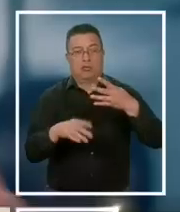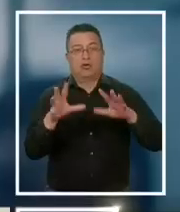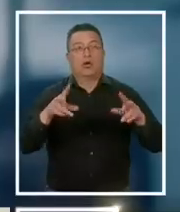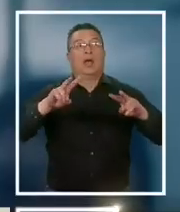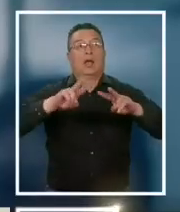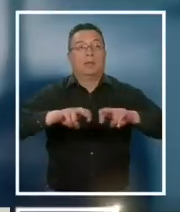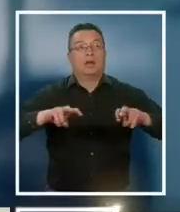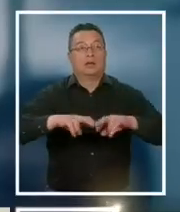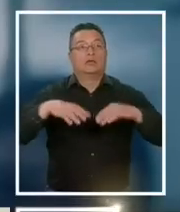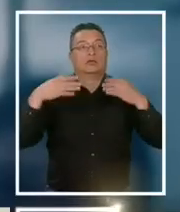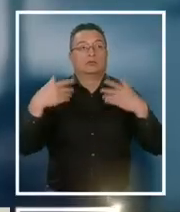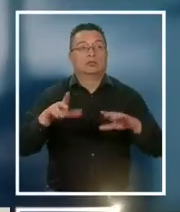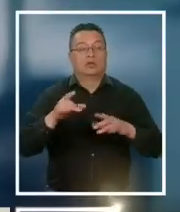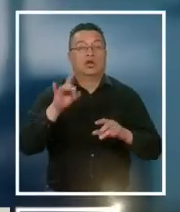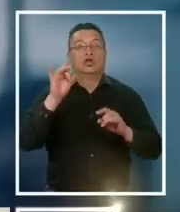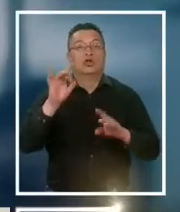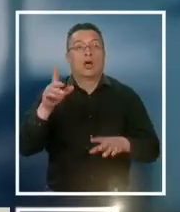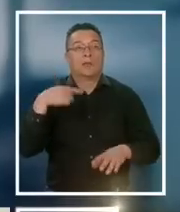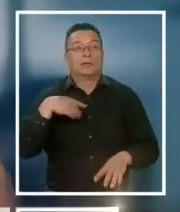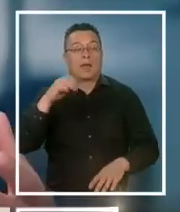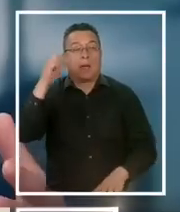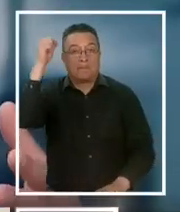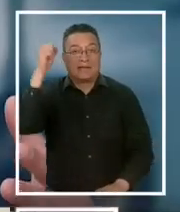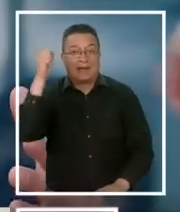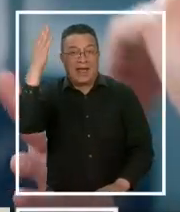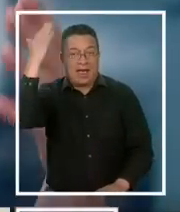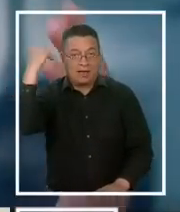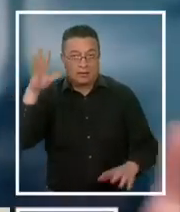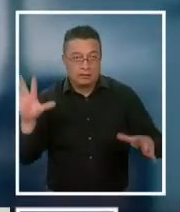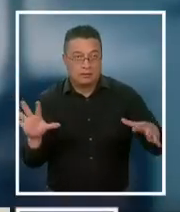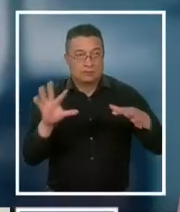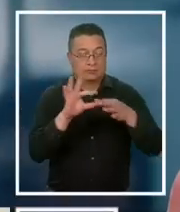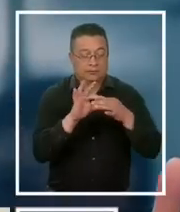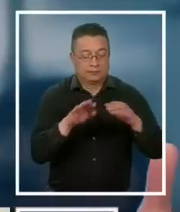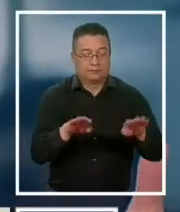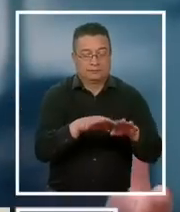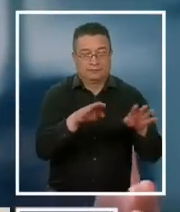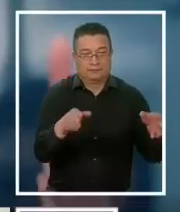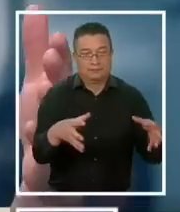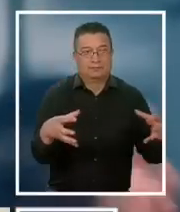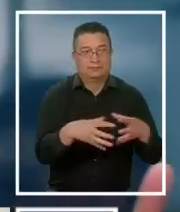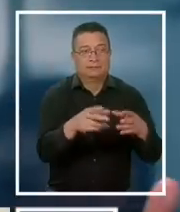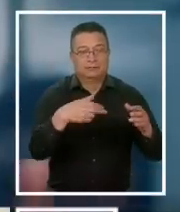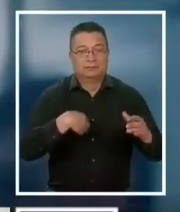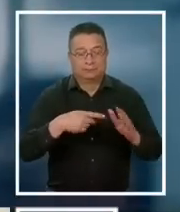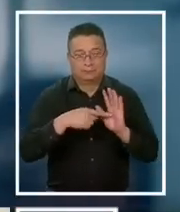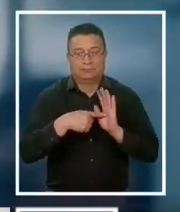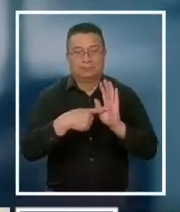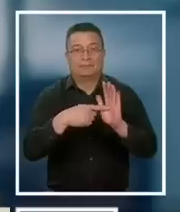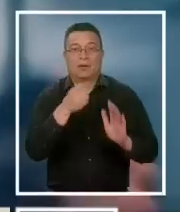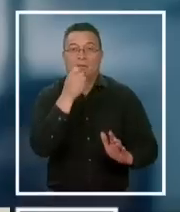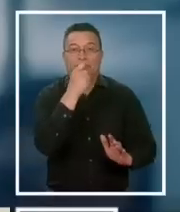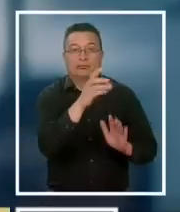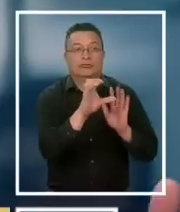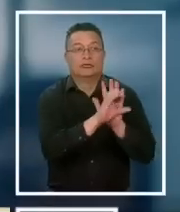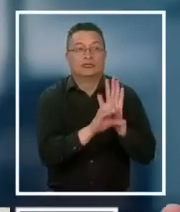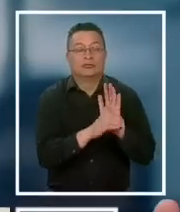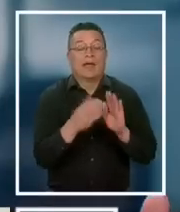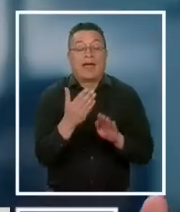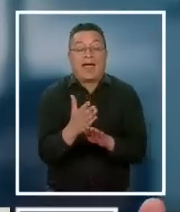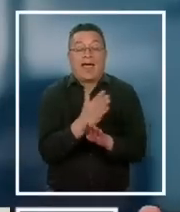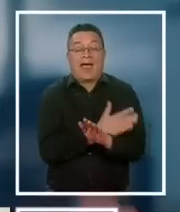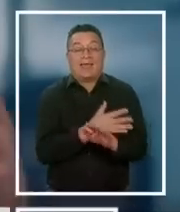a una investigación que se hace sobre el presidente Piñera donde se juntó antes con una bancada que estaba presentando una acusación constitucional antes de